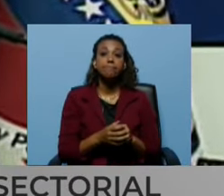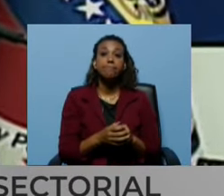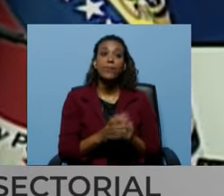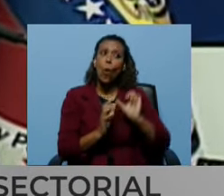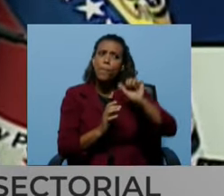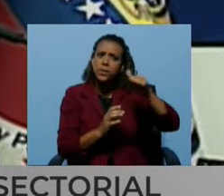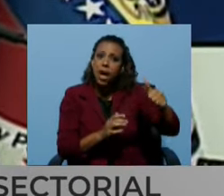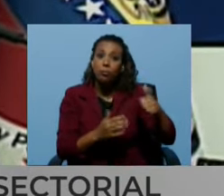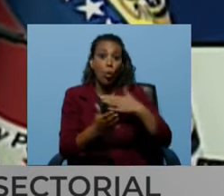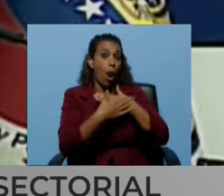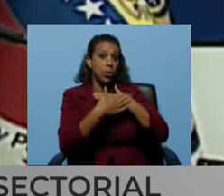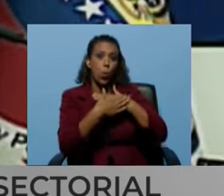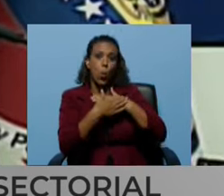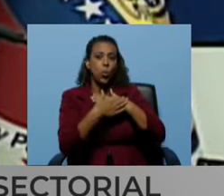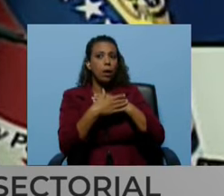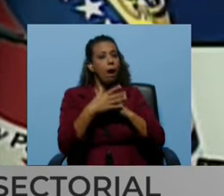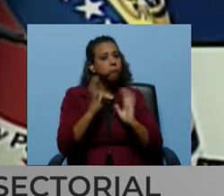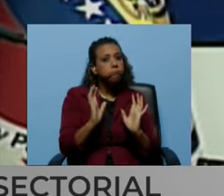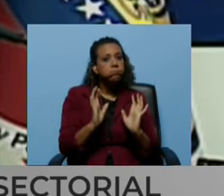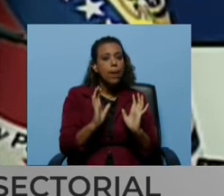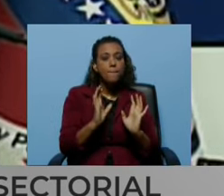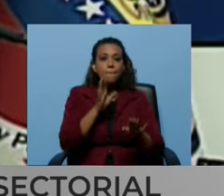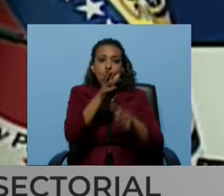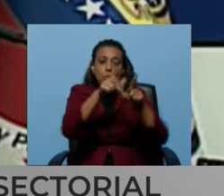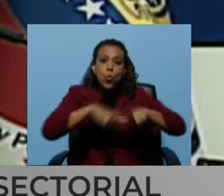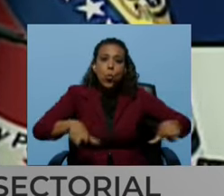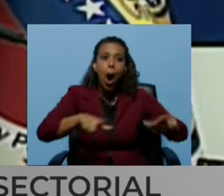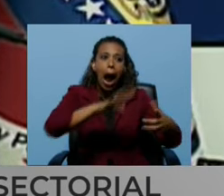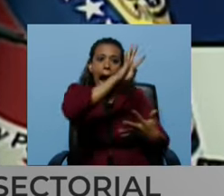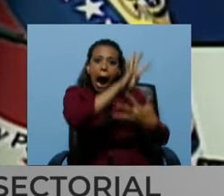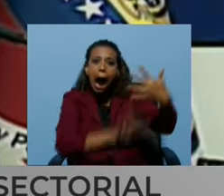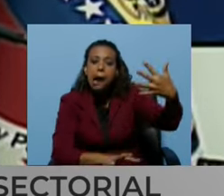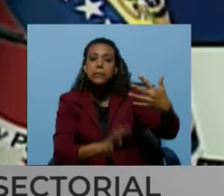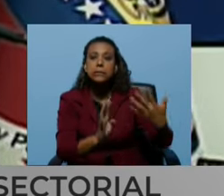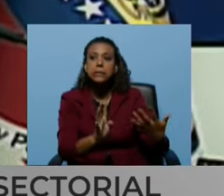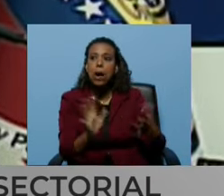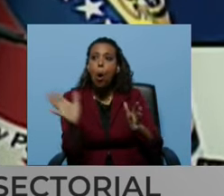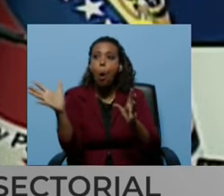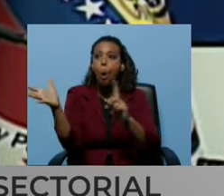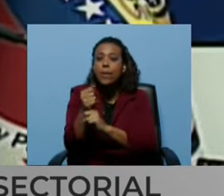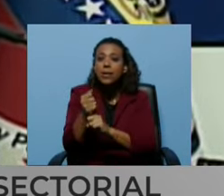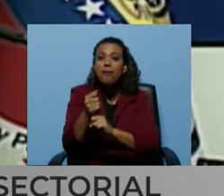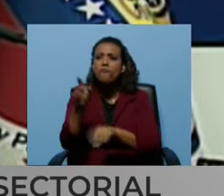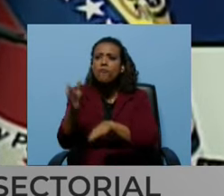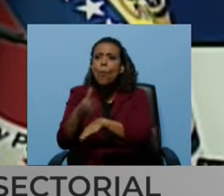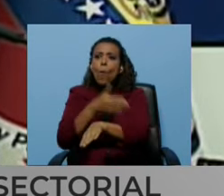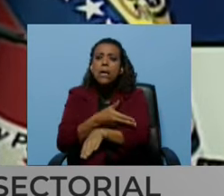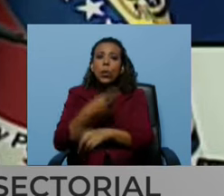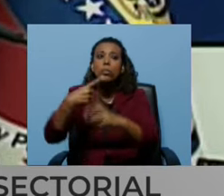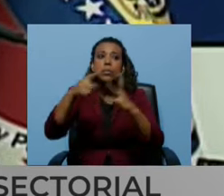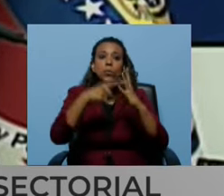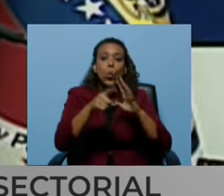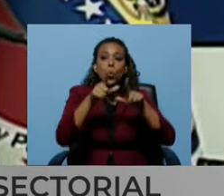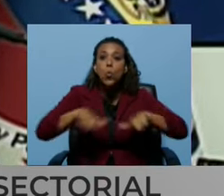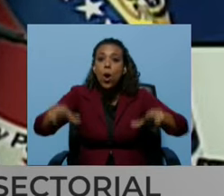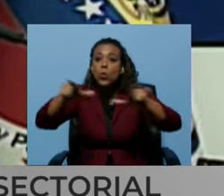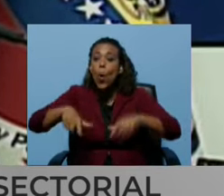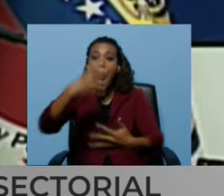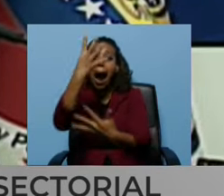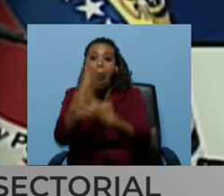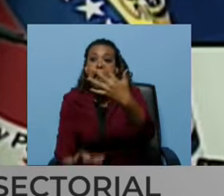Comenzamos, eso nos alerta, nos vamos a los retenes y comenzamos a conseguir información en distintas